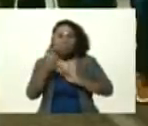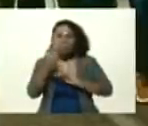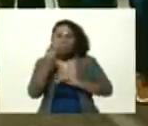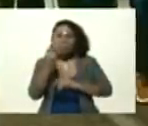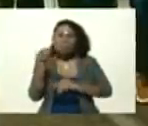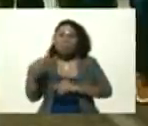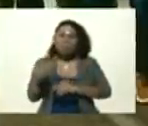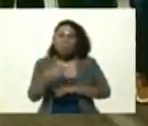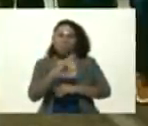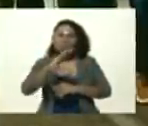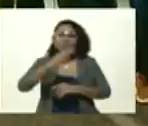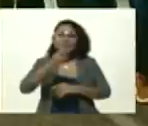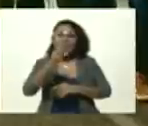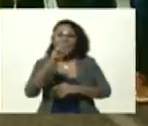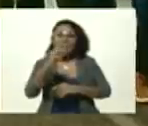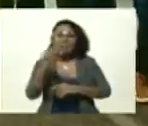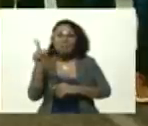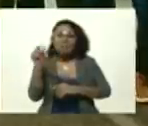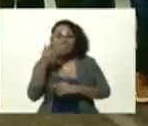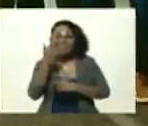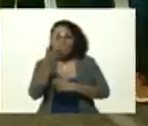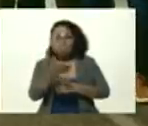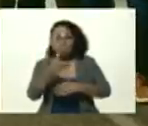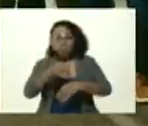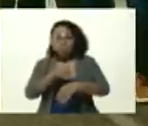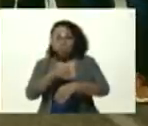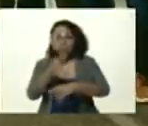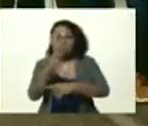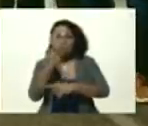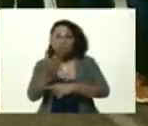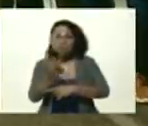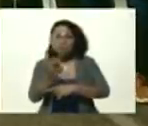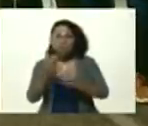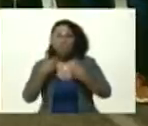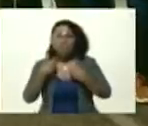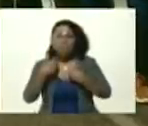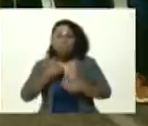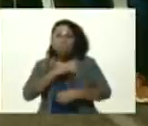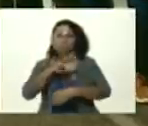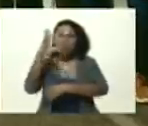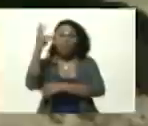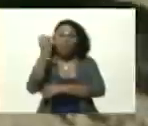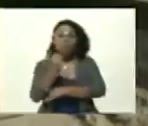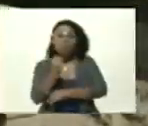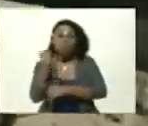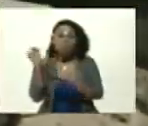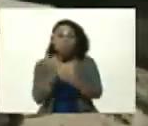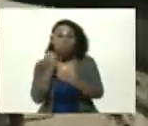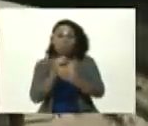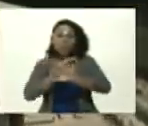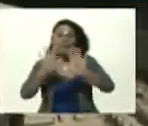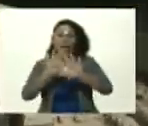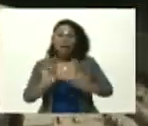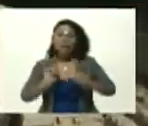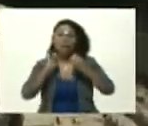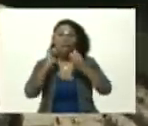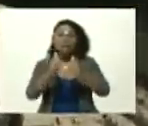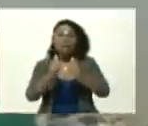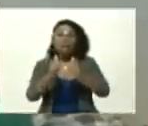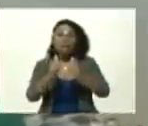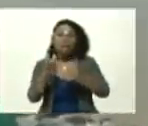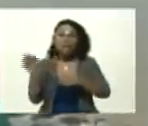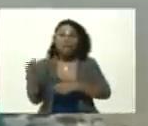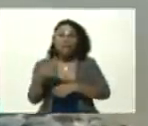río Chama, pero a esta hora, como usted lo está diciendo, en vivo, hemos logrado, con los trabajos que ya se iniciaron en el